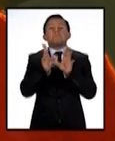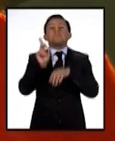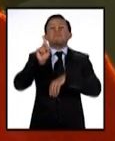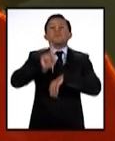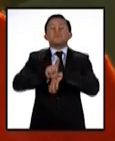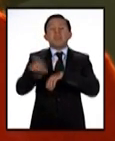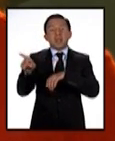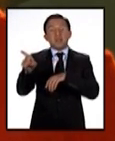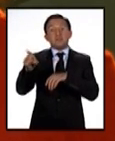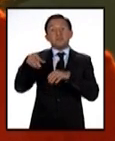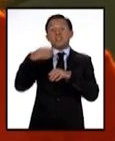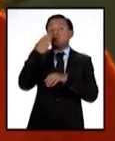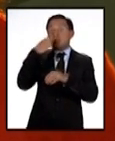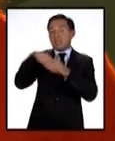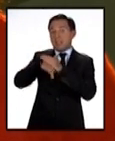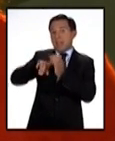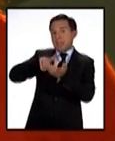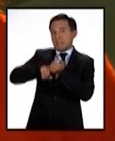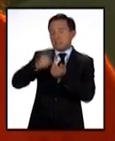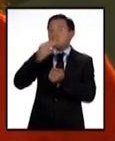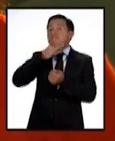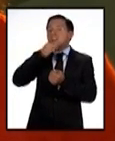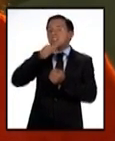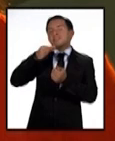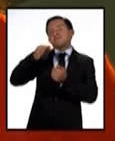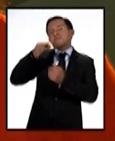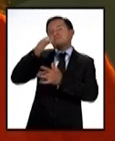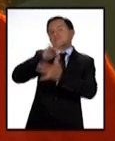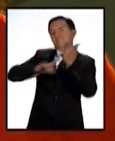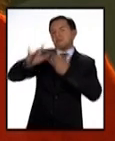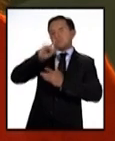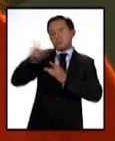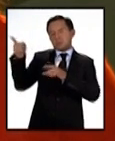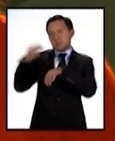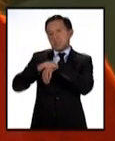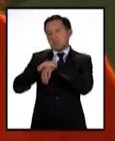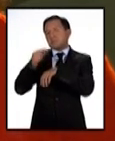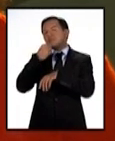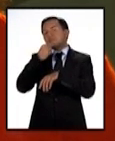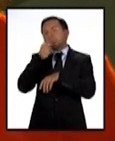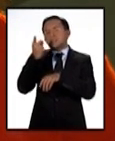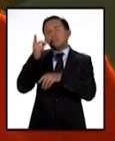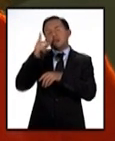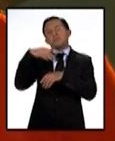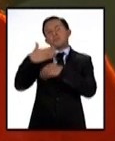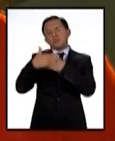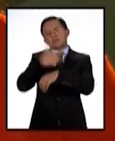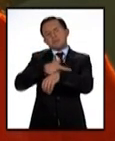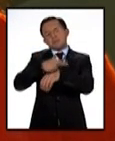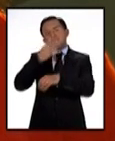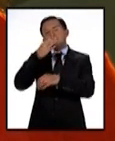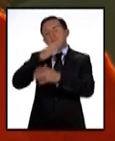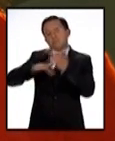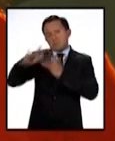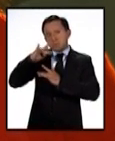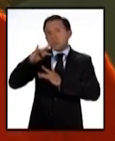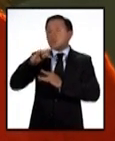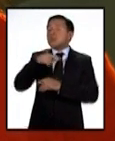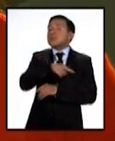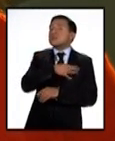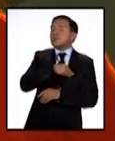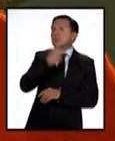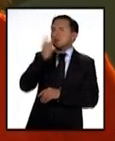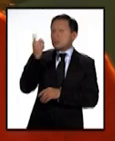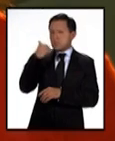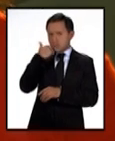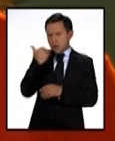una disco, me dijo el niño, y me dijo que se quería llevar otro cambio de ropa. Su papá le decía que se